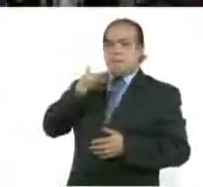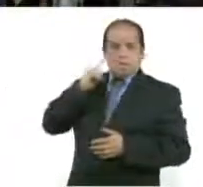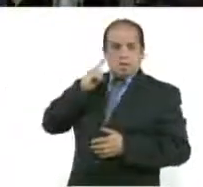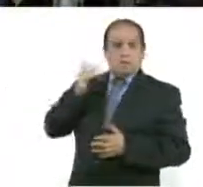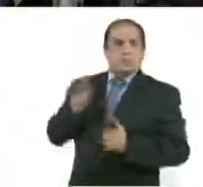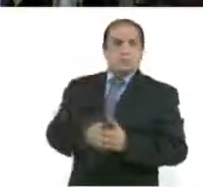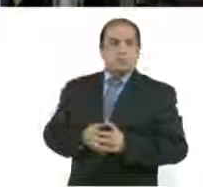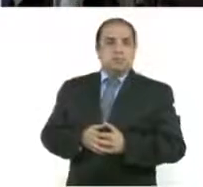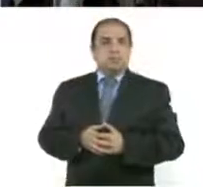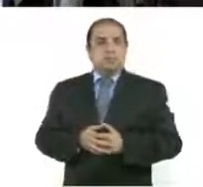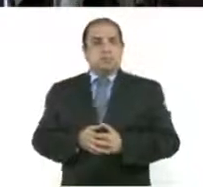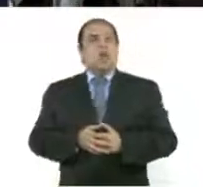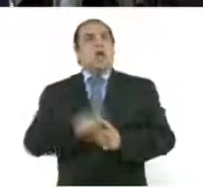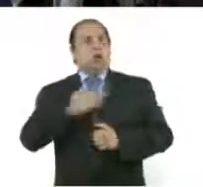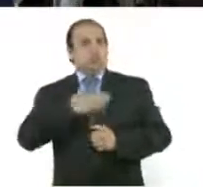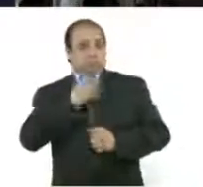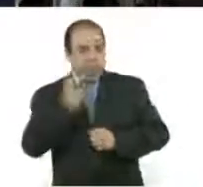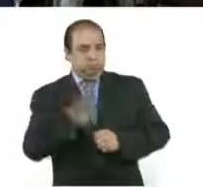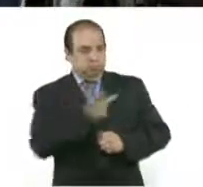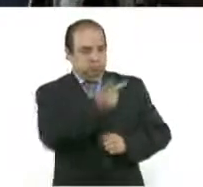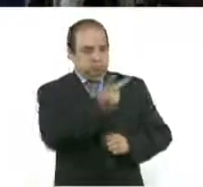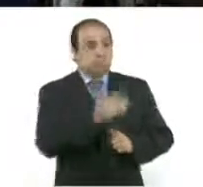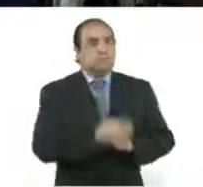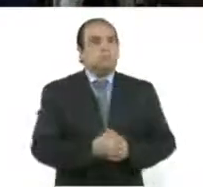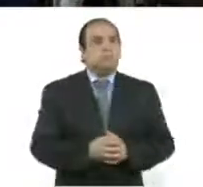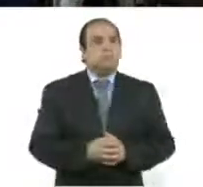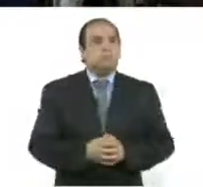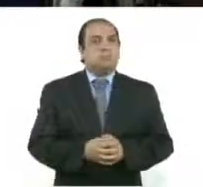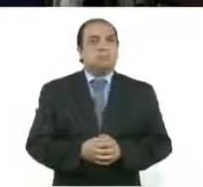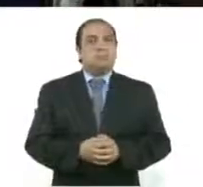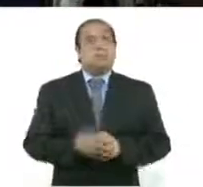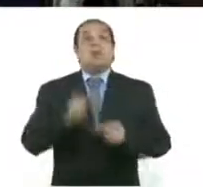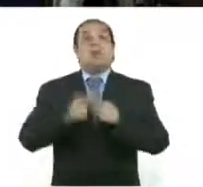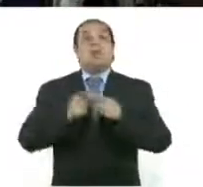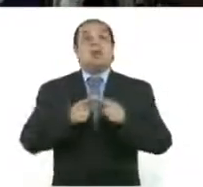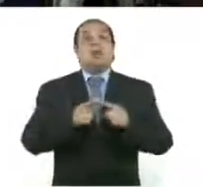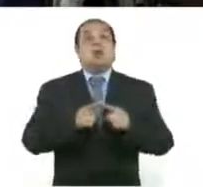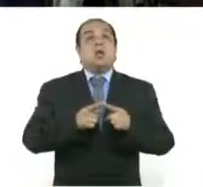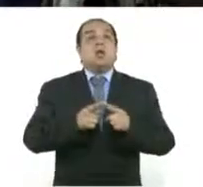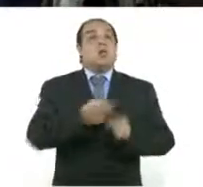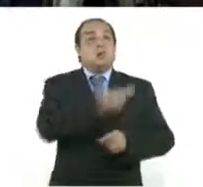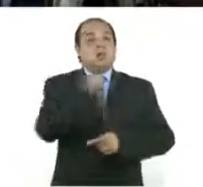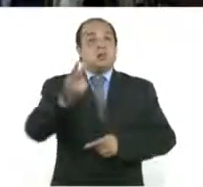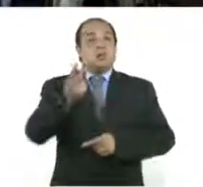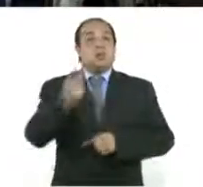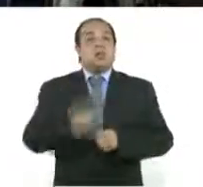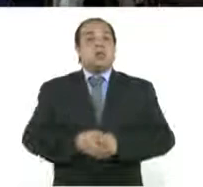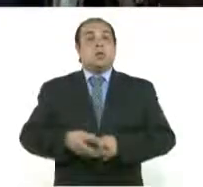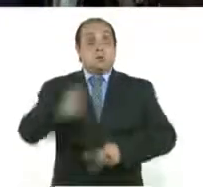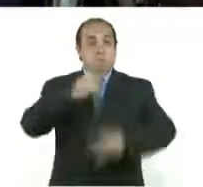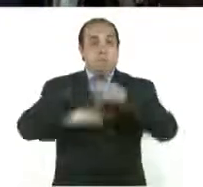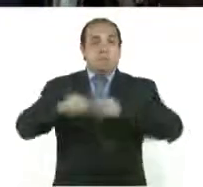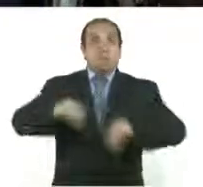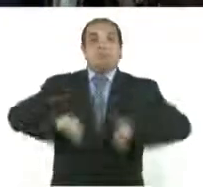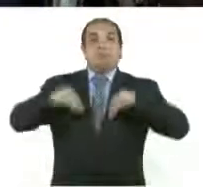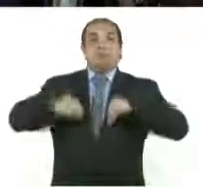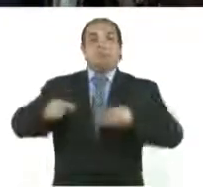A ver, les voy a hacer una pregunta. ¿Quién de los que están aquí vive en la Ciudad de México?